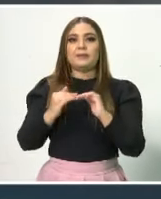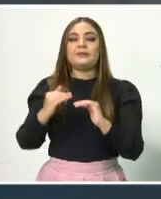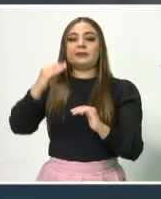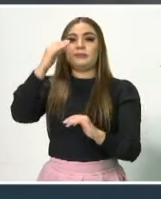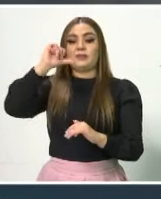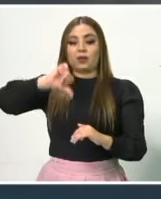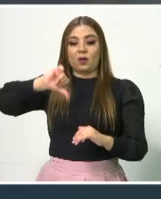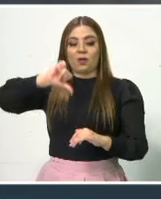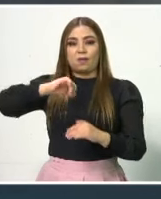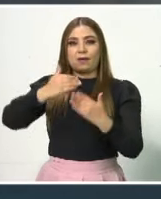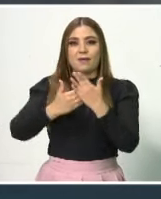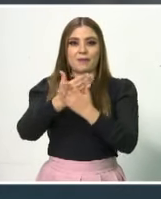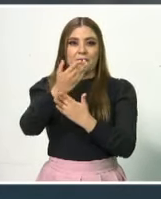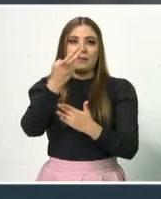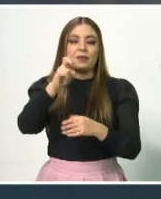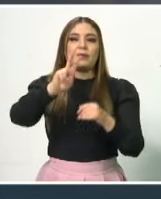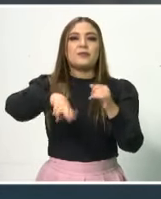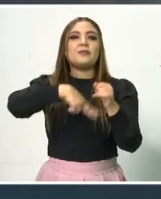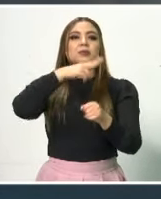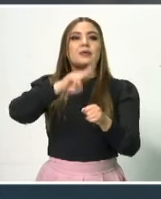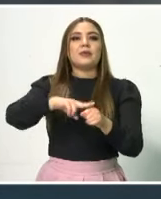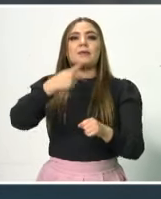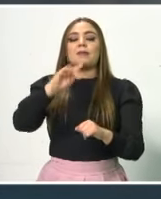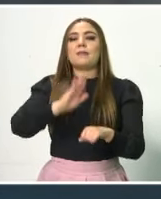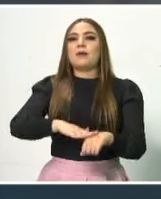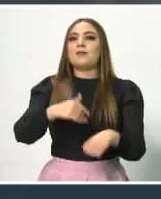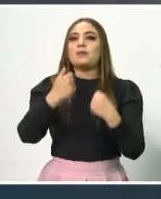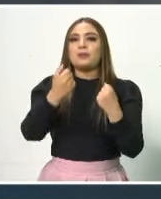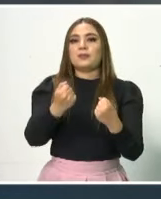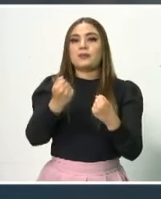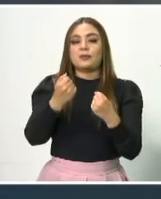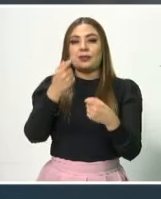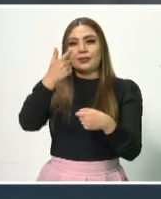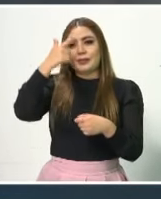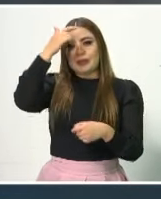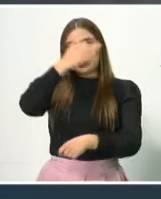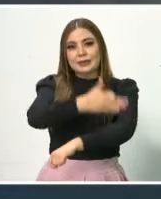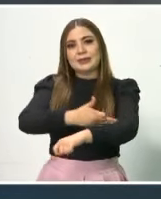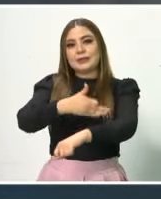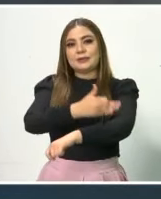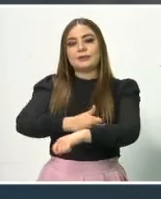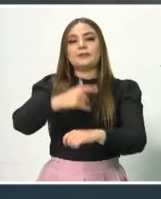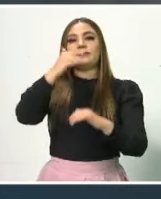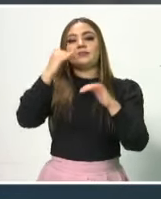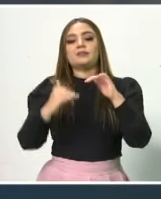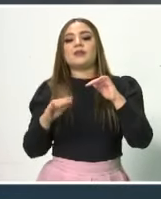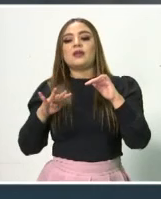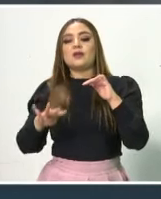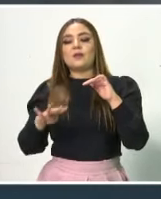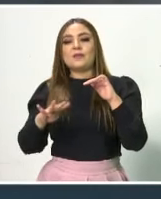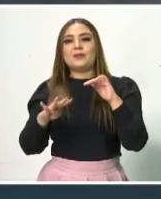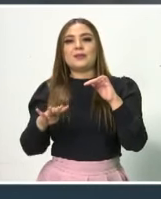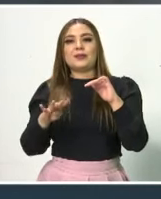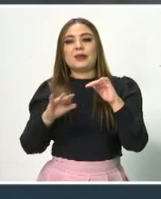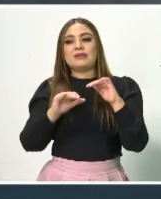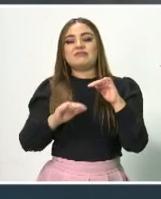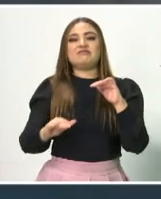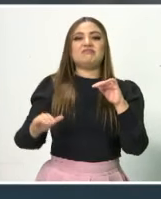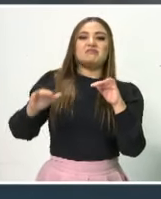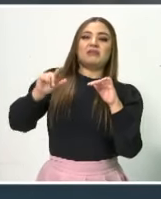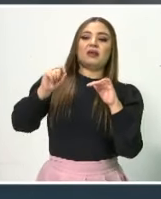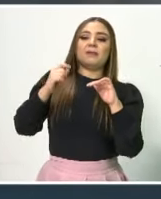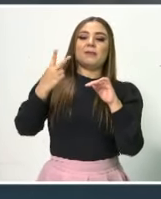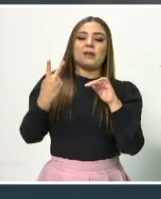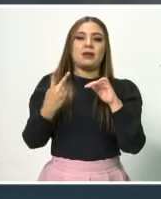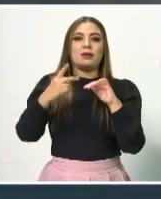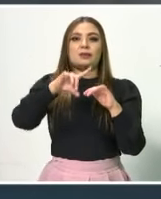mañana se mantiene moderado, pero se va a intensificar durante la tarde con mínimas entre los 19 a 22 grados y las